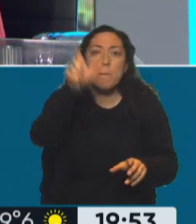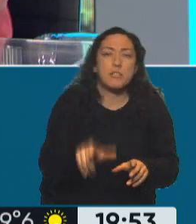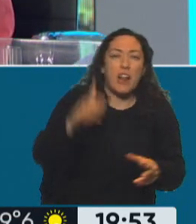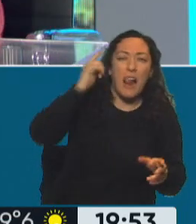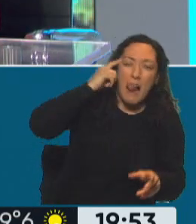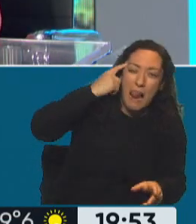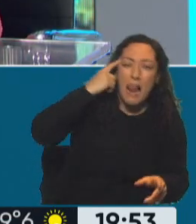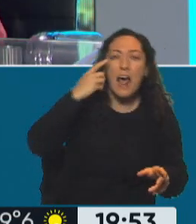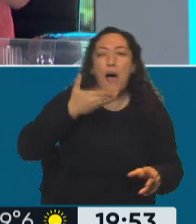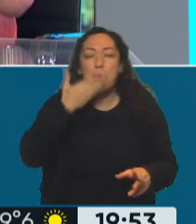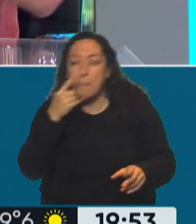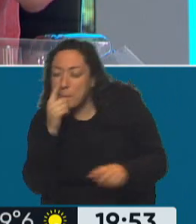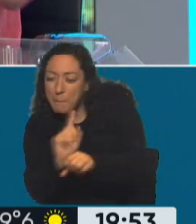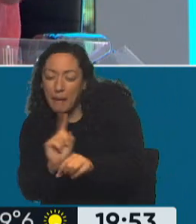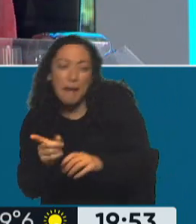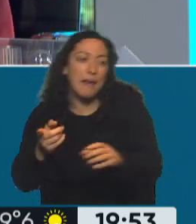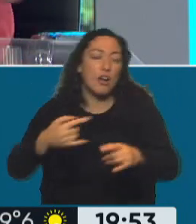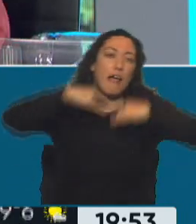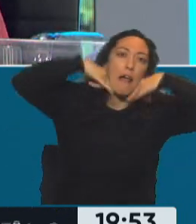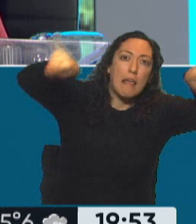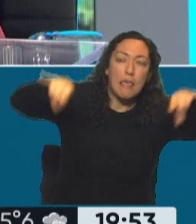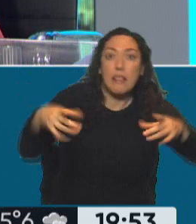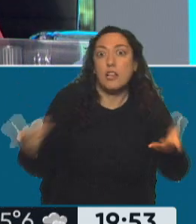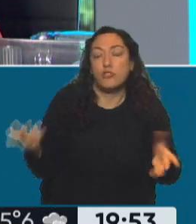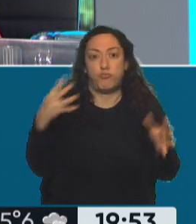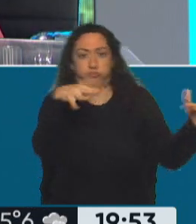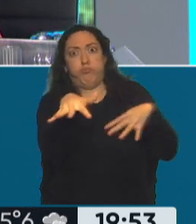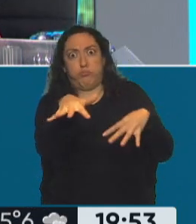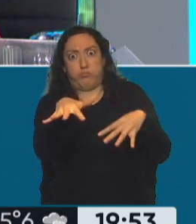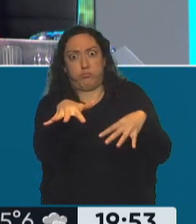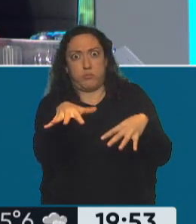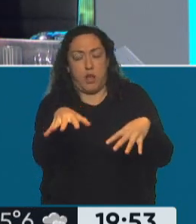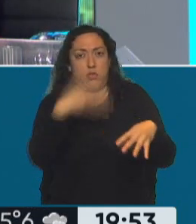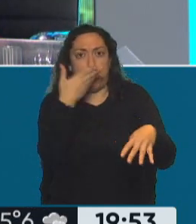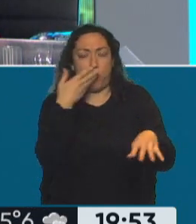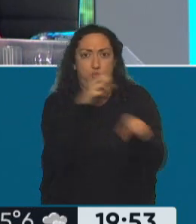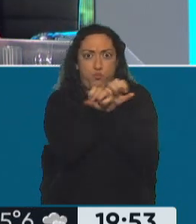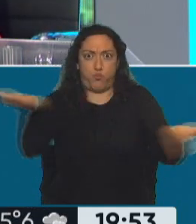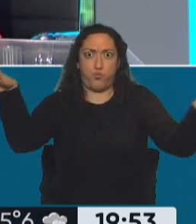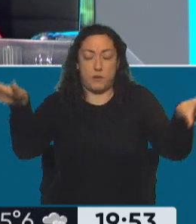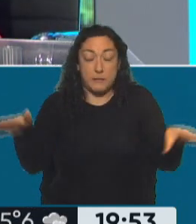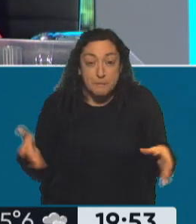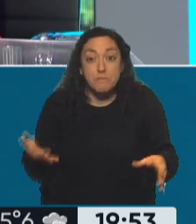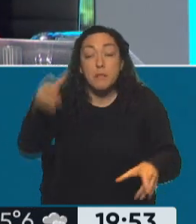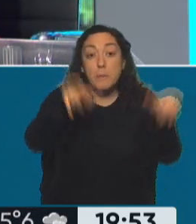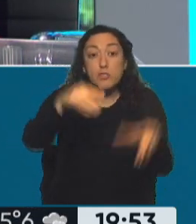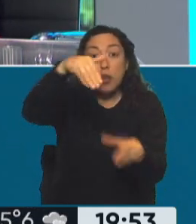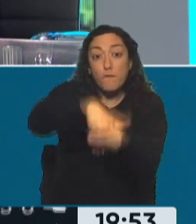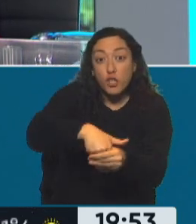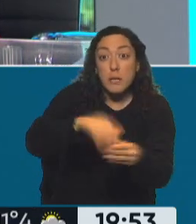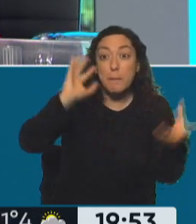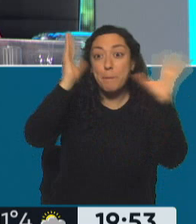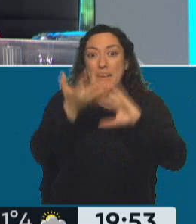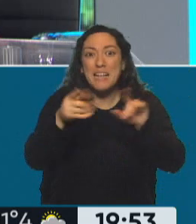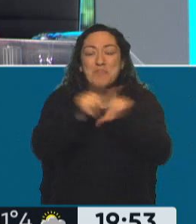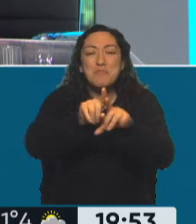loco, ¿no? Que habla con los perros, que habla en la televisión y grita y llama la atención y penetra ese discurso. Y vos cuando hablás con un votante de Milei, te repite lo